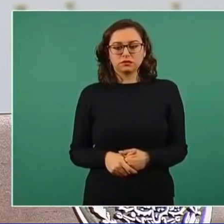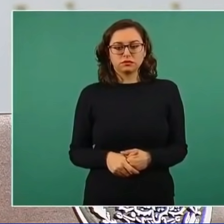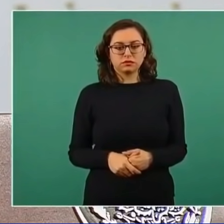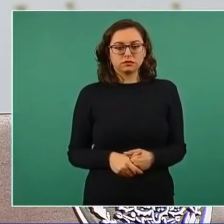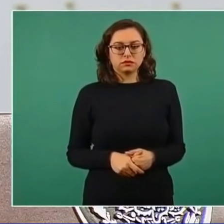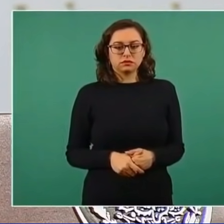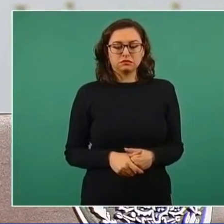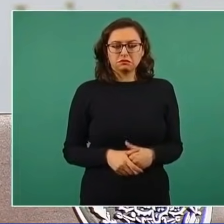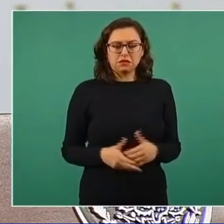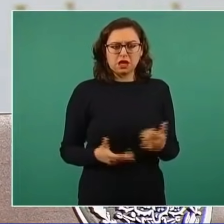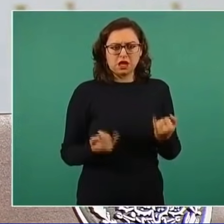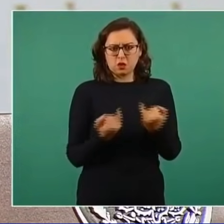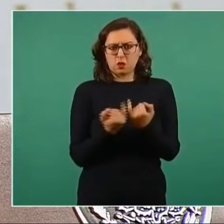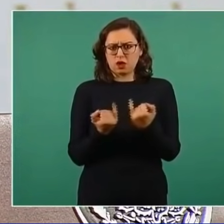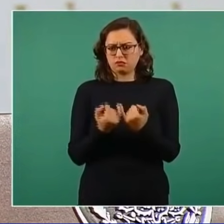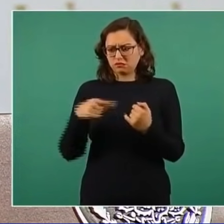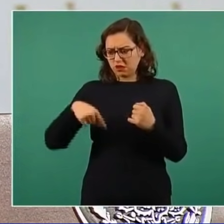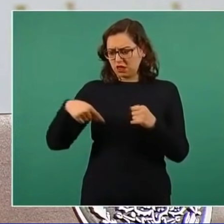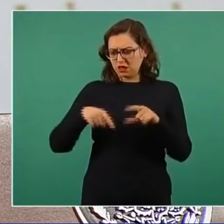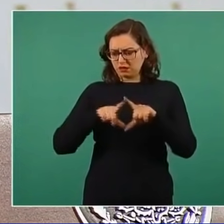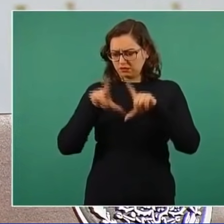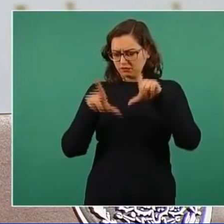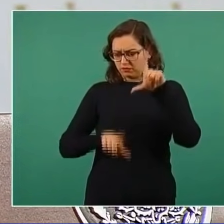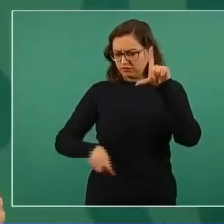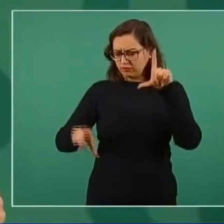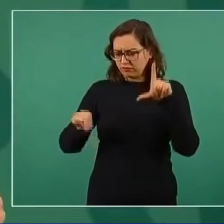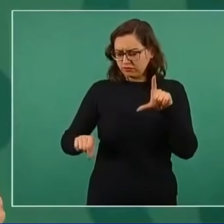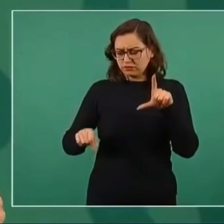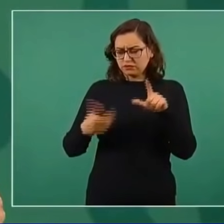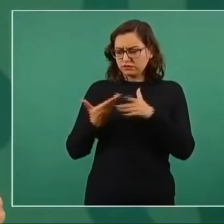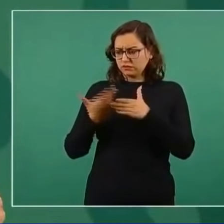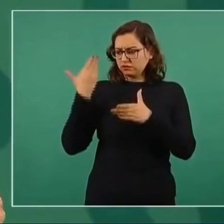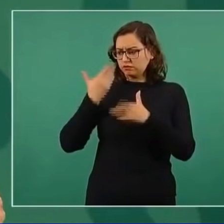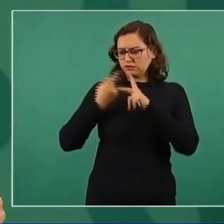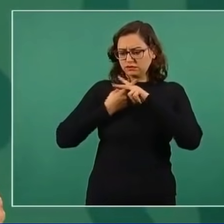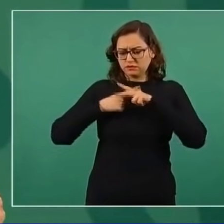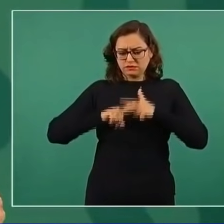otra. Encontramos 6 y vamos a dejar 8